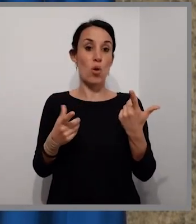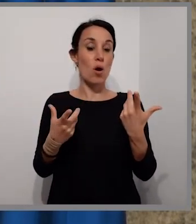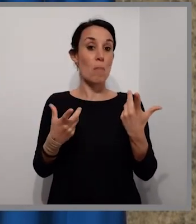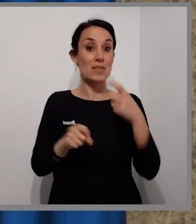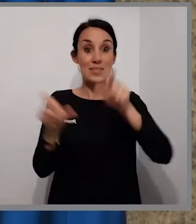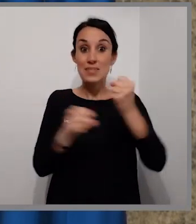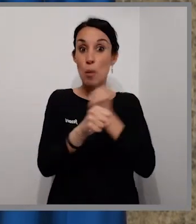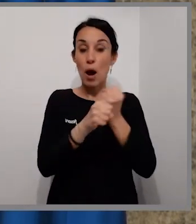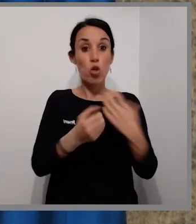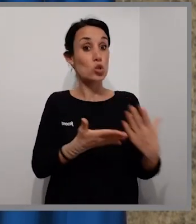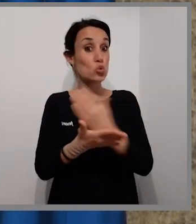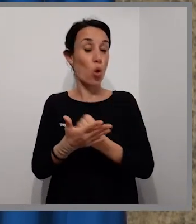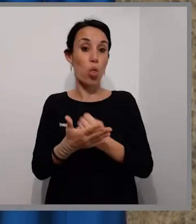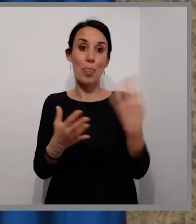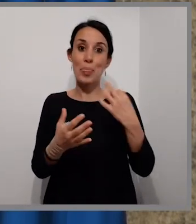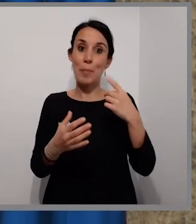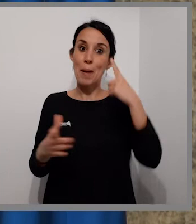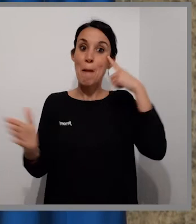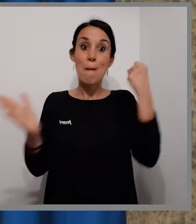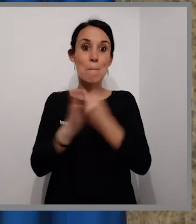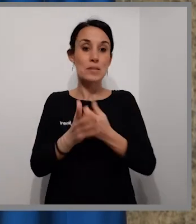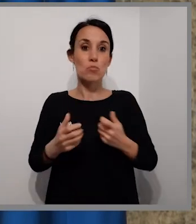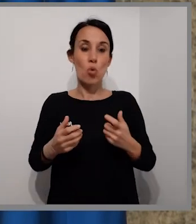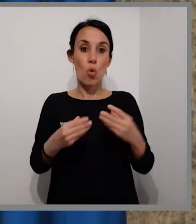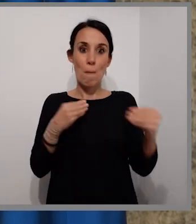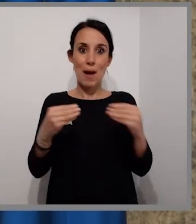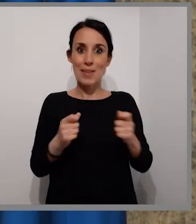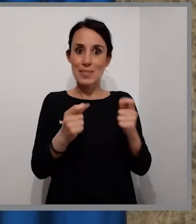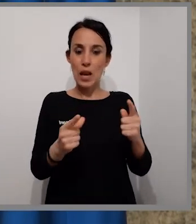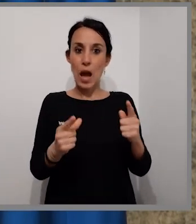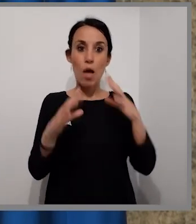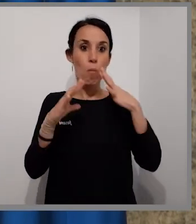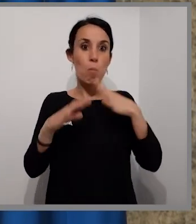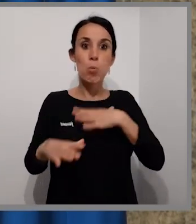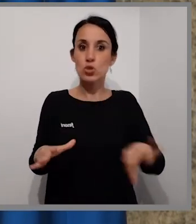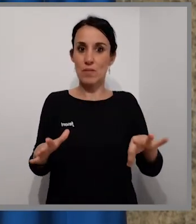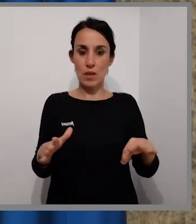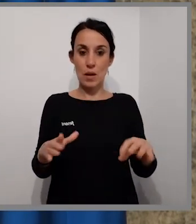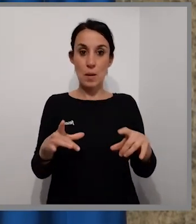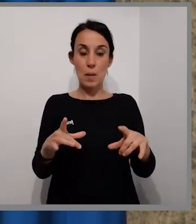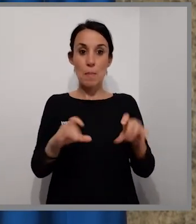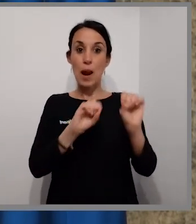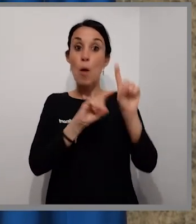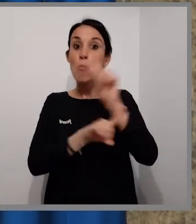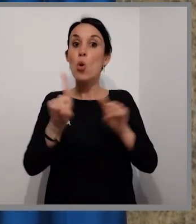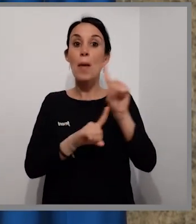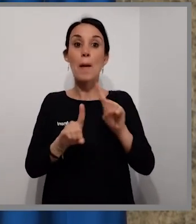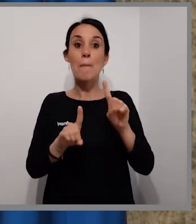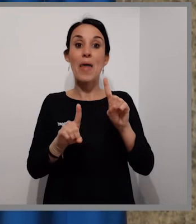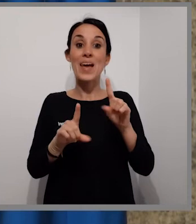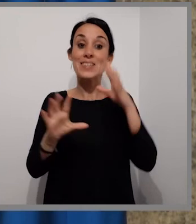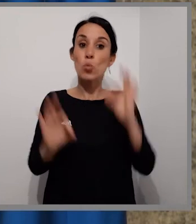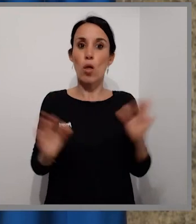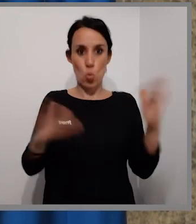que todo el conjunto de los trabajadores tienen que tener el máximo de dotaciones posibles para que no en ningún momento haya ningún